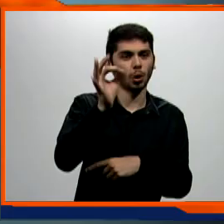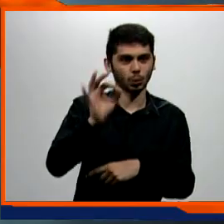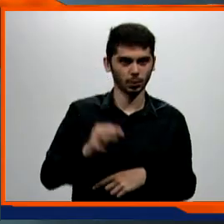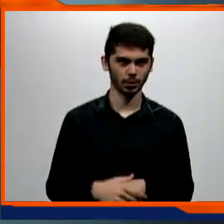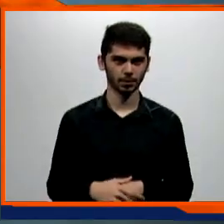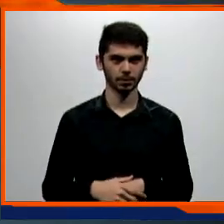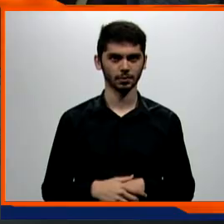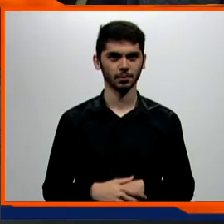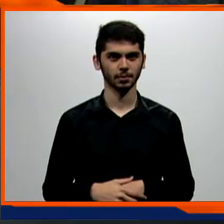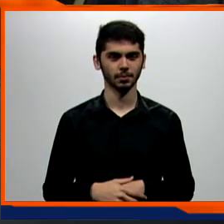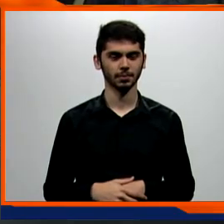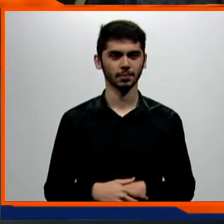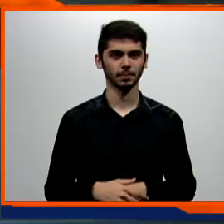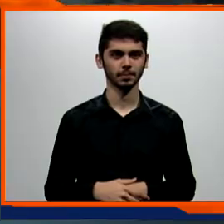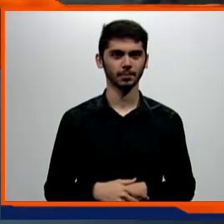octubre.